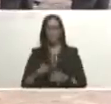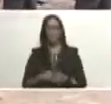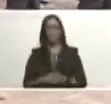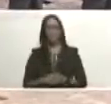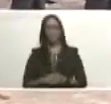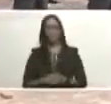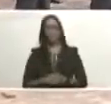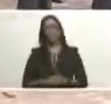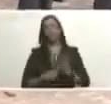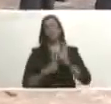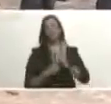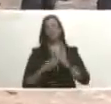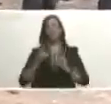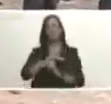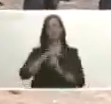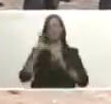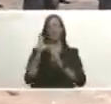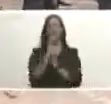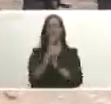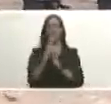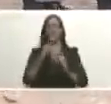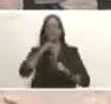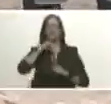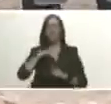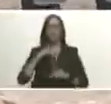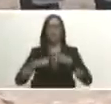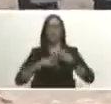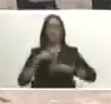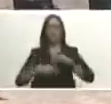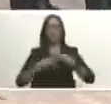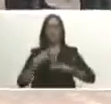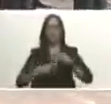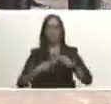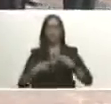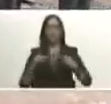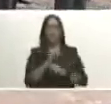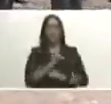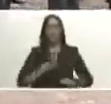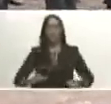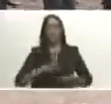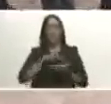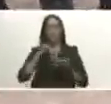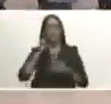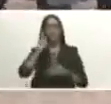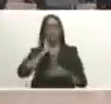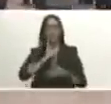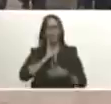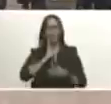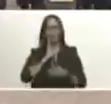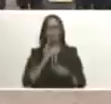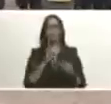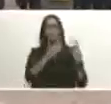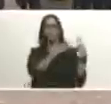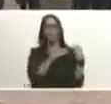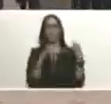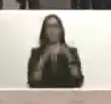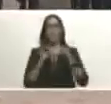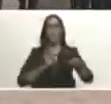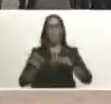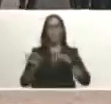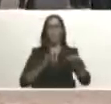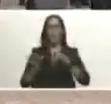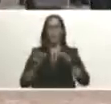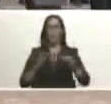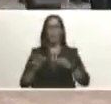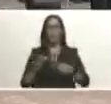Presentación cultural, historia revolucionaria de la Guardia Nacional Bolivariana, a cargo del Grupo de Teatro de la Academia